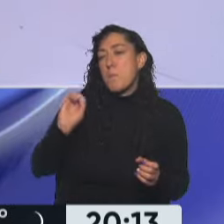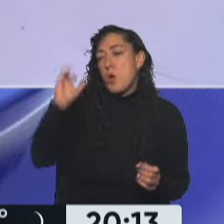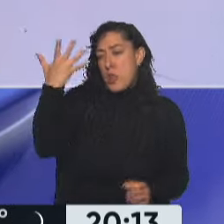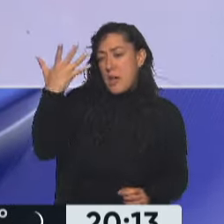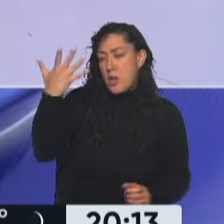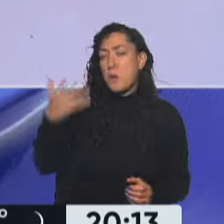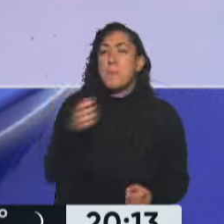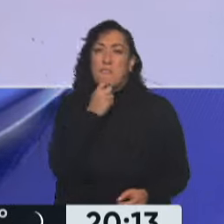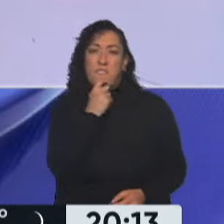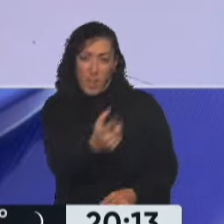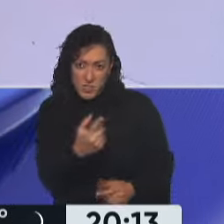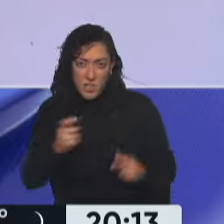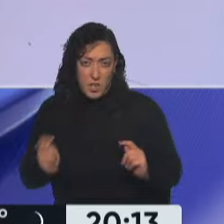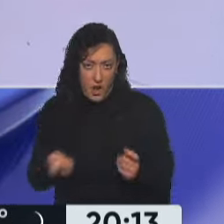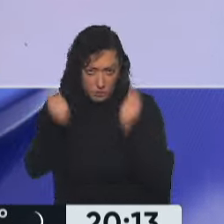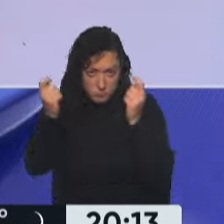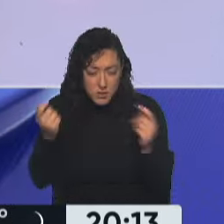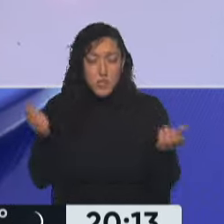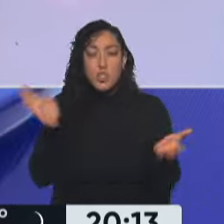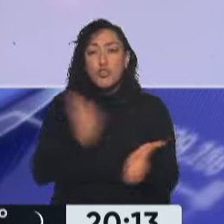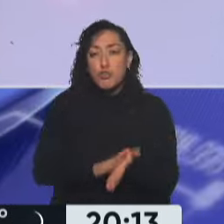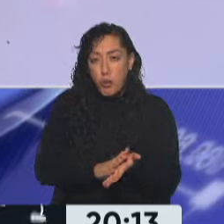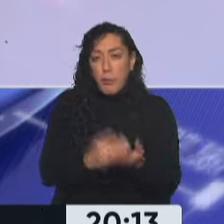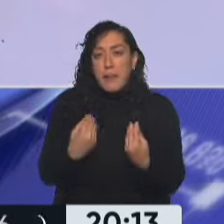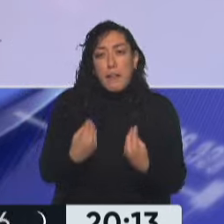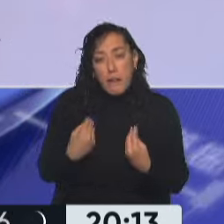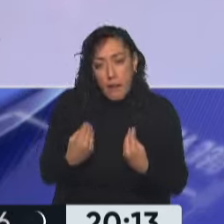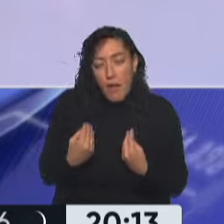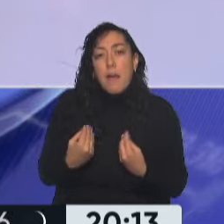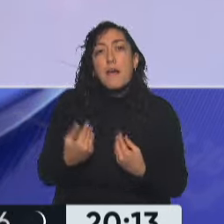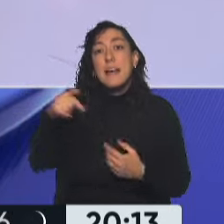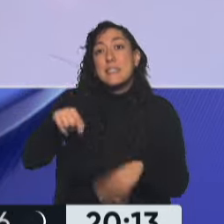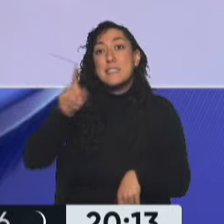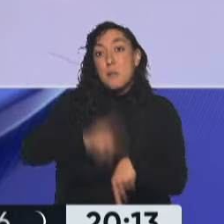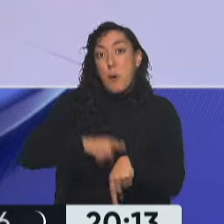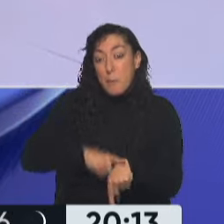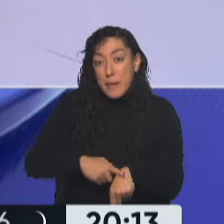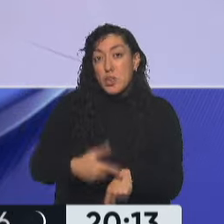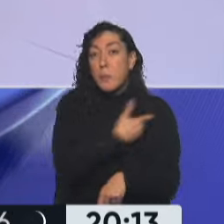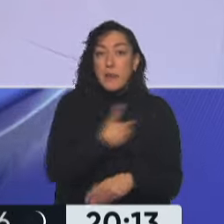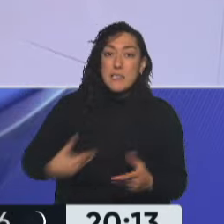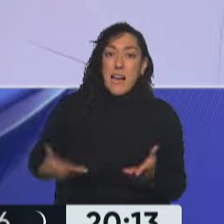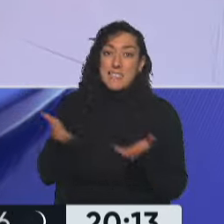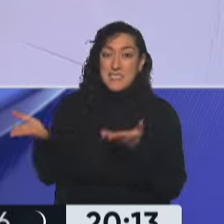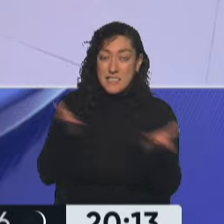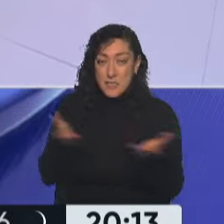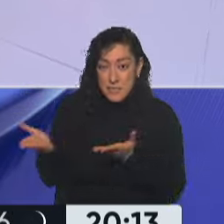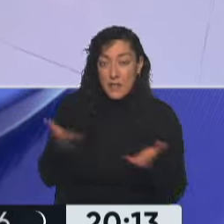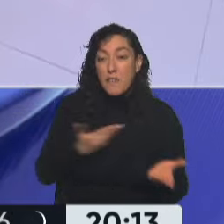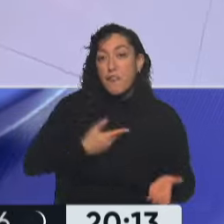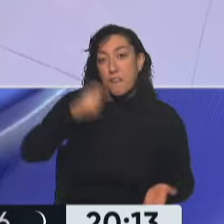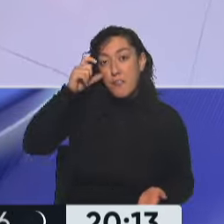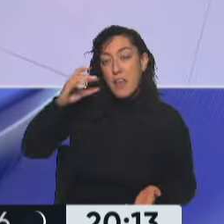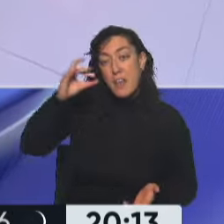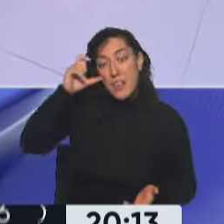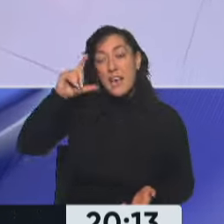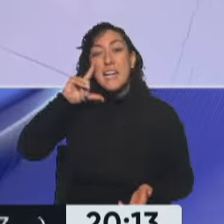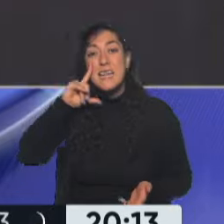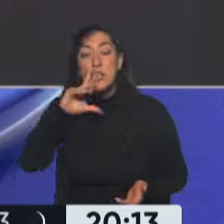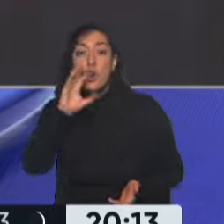claramente está relacionado con el ingreso de quien hoy es el asesor presidencial, Federico Sturzenegger, pero que va